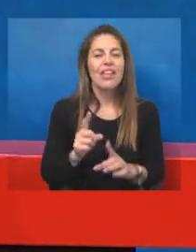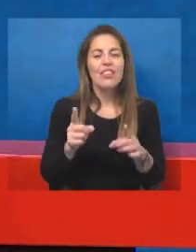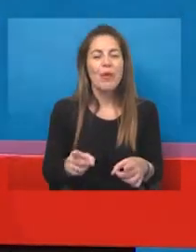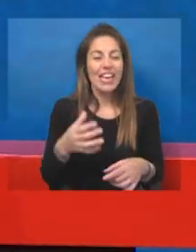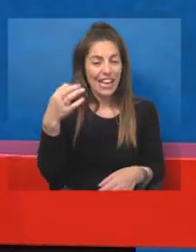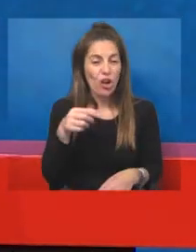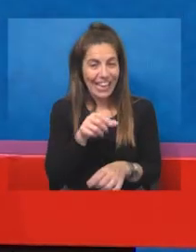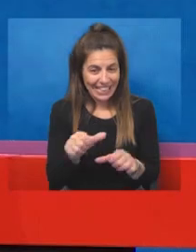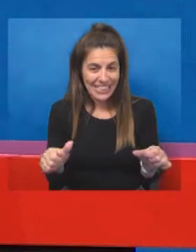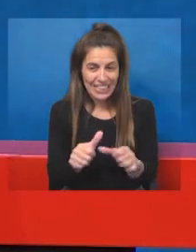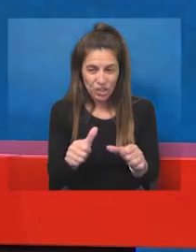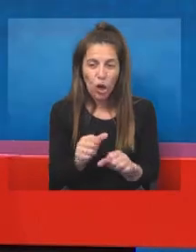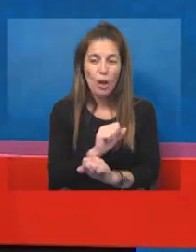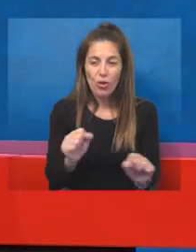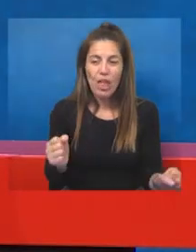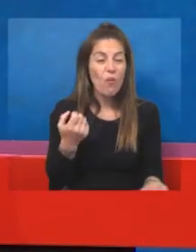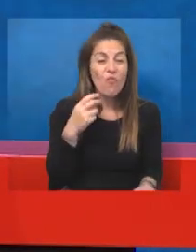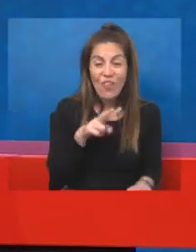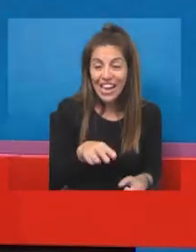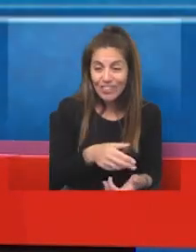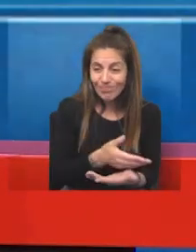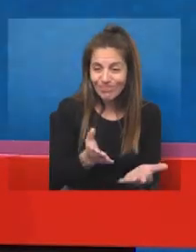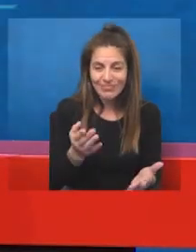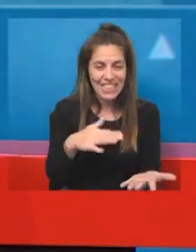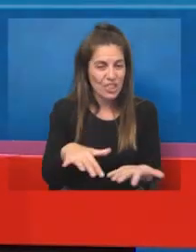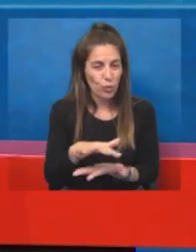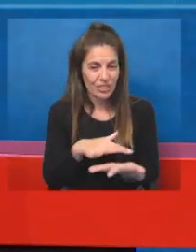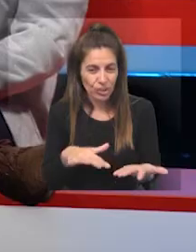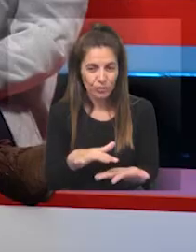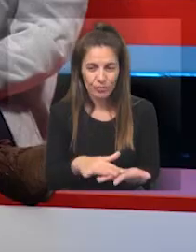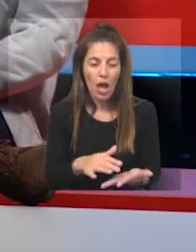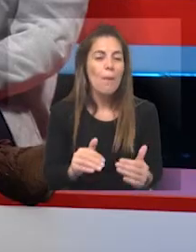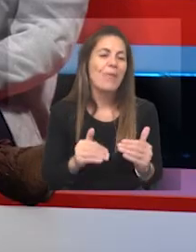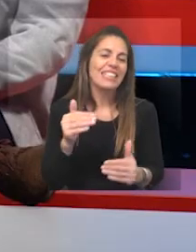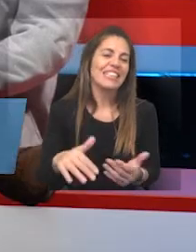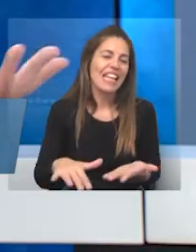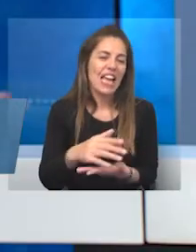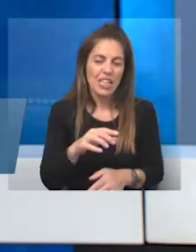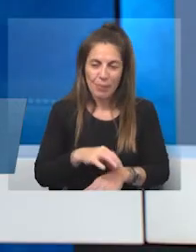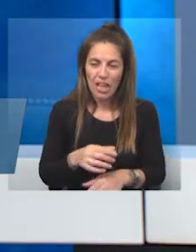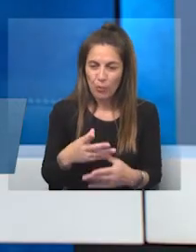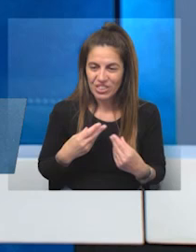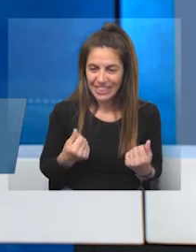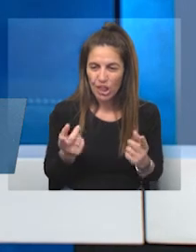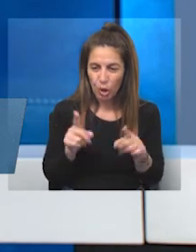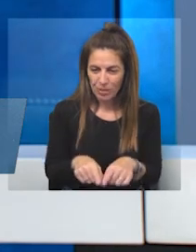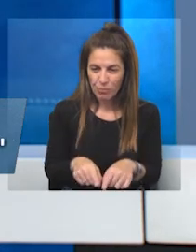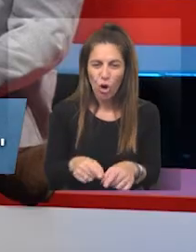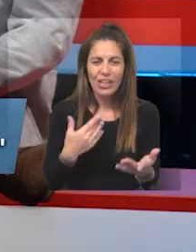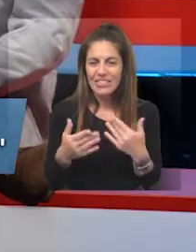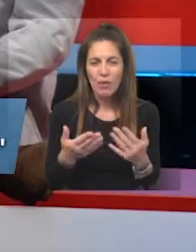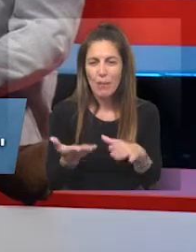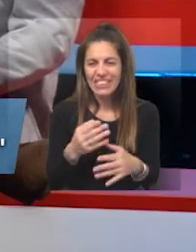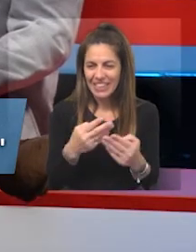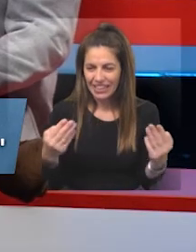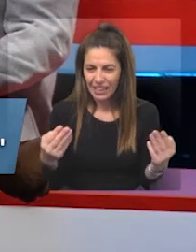y creo que hizo que podamos visibilizar mucho más Este esta temática Más allá del área médica vos sentís eso también Federico que se habla en general cl